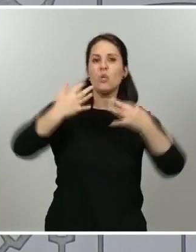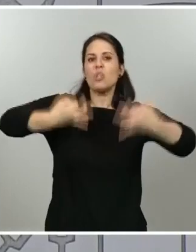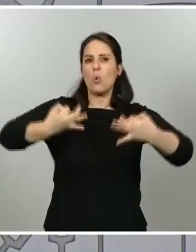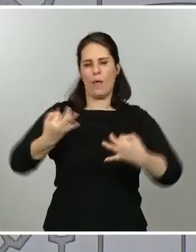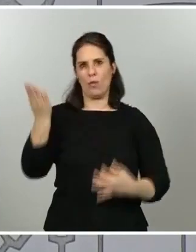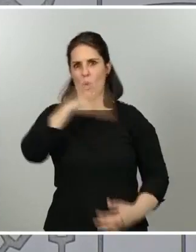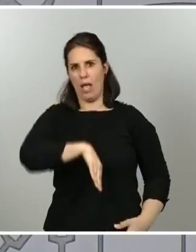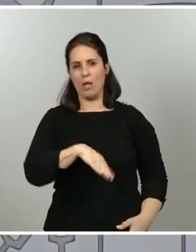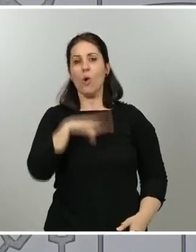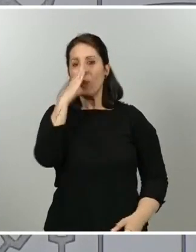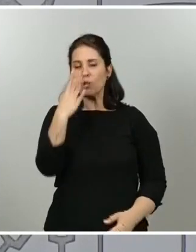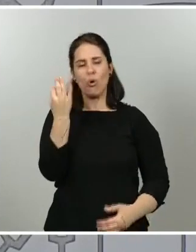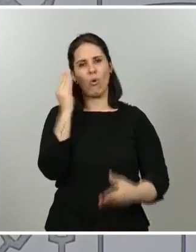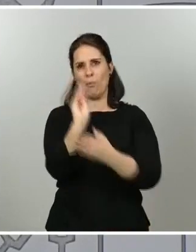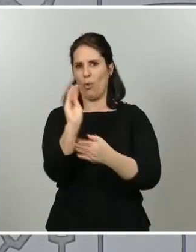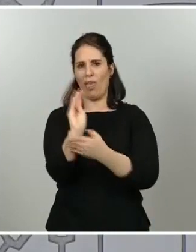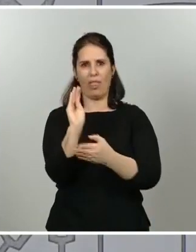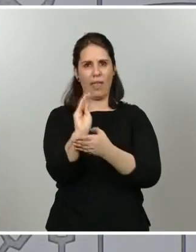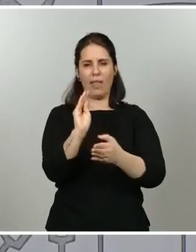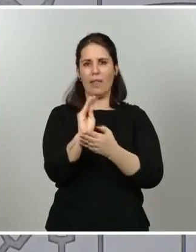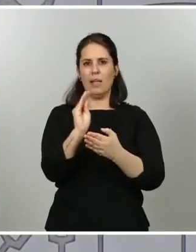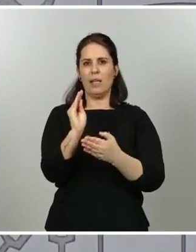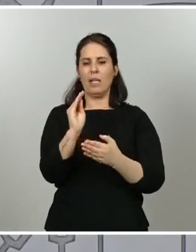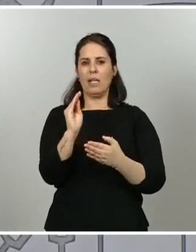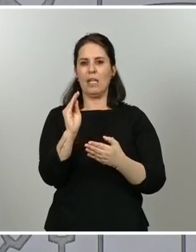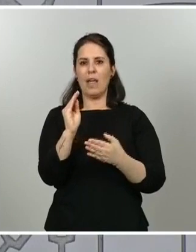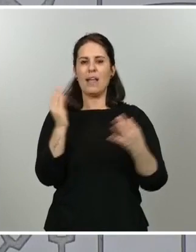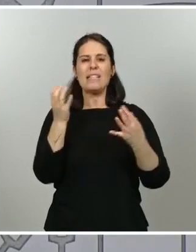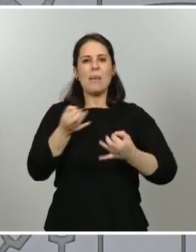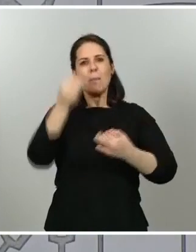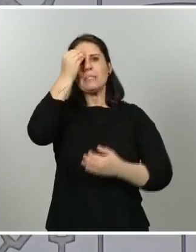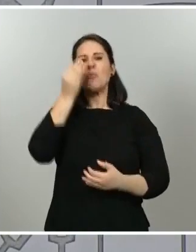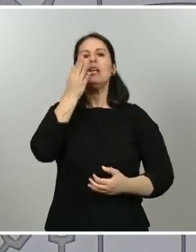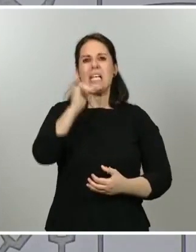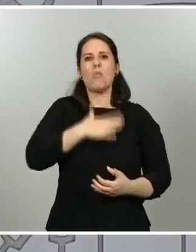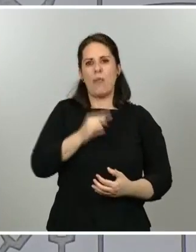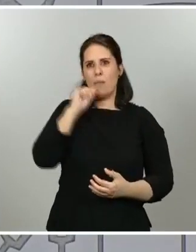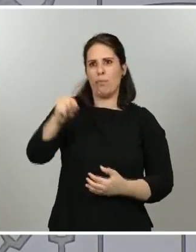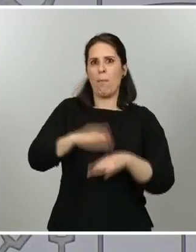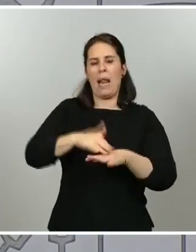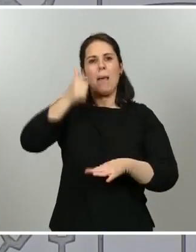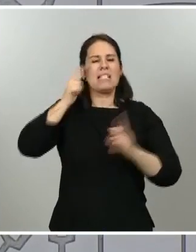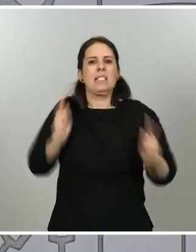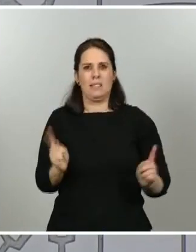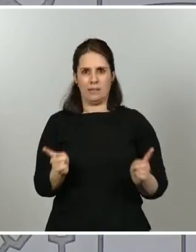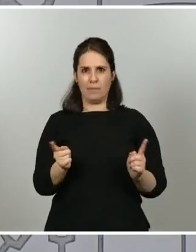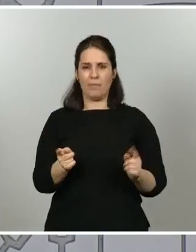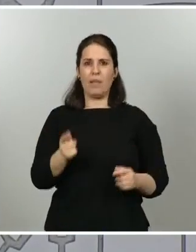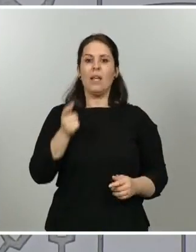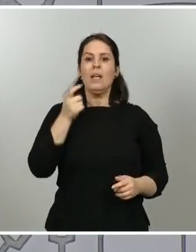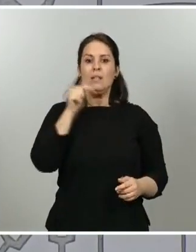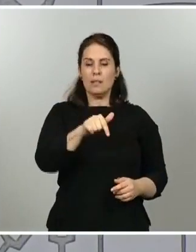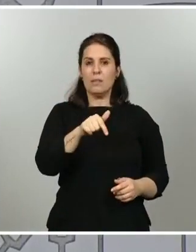que ir con prudencia y asumir que lo son. Entonces, todos estos profesionales sanitarios que necesitamos para que el sistema funcione